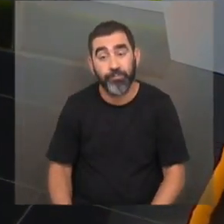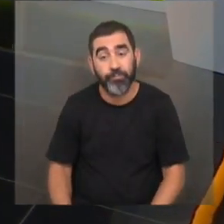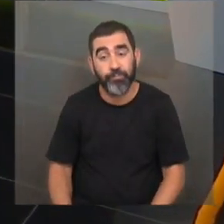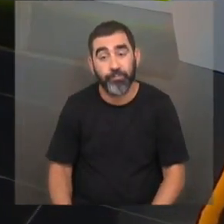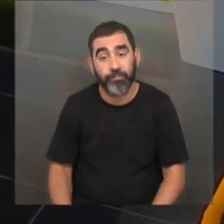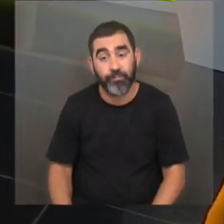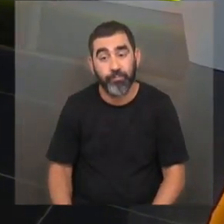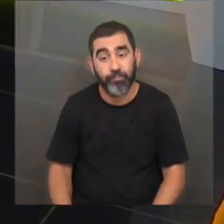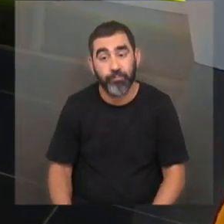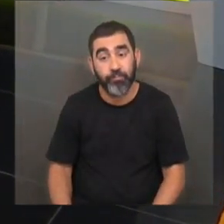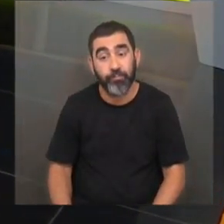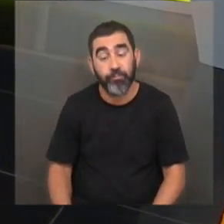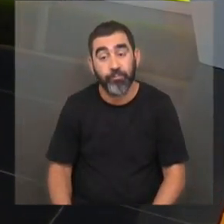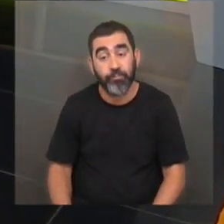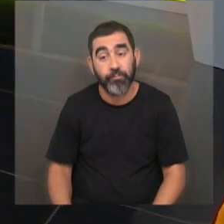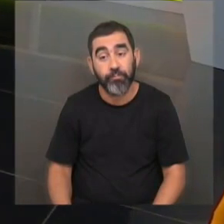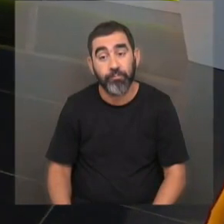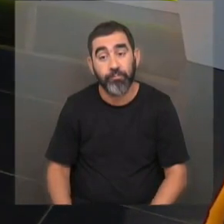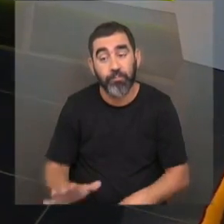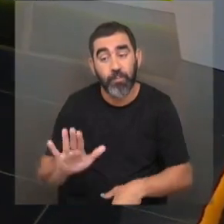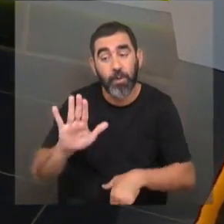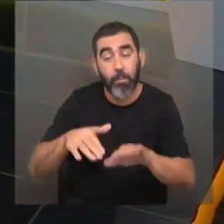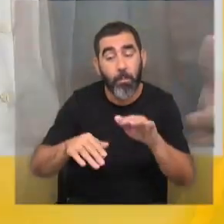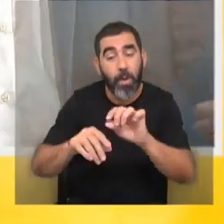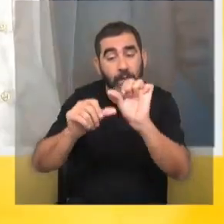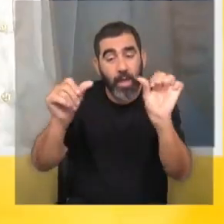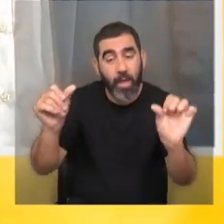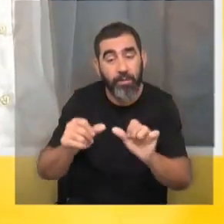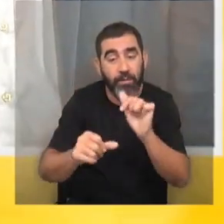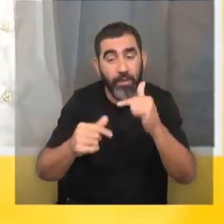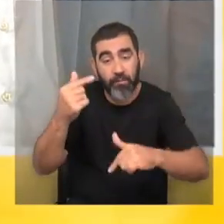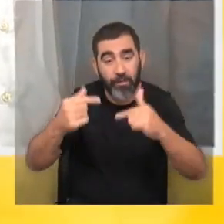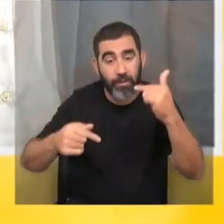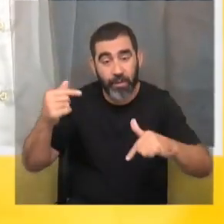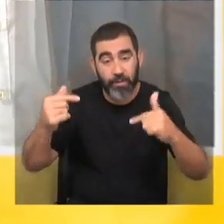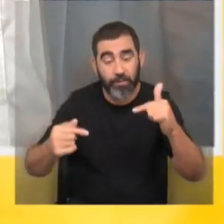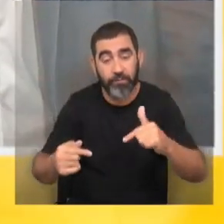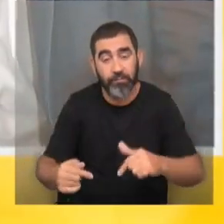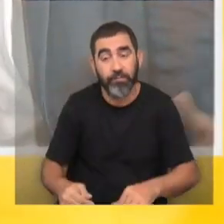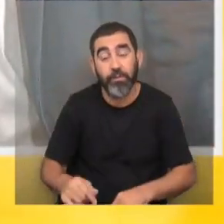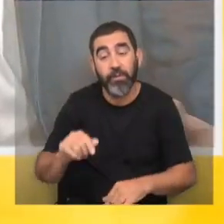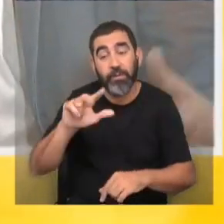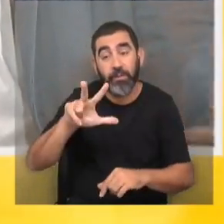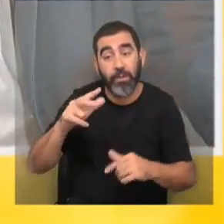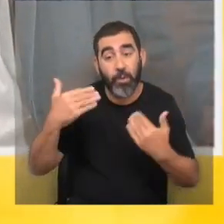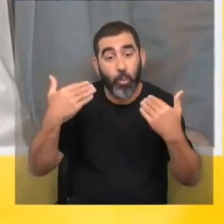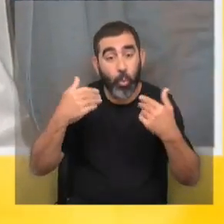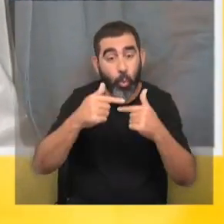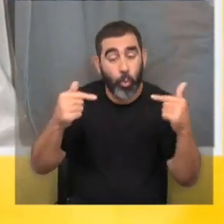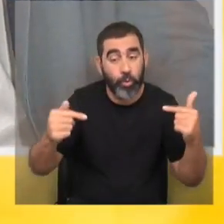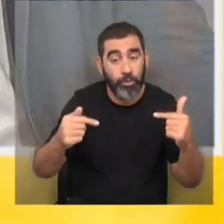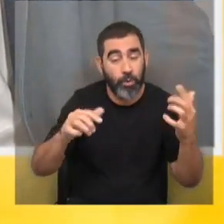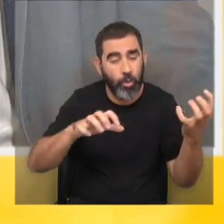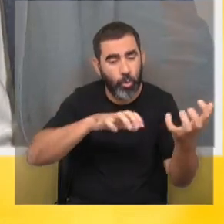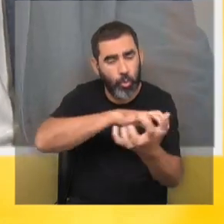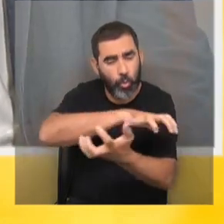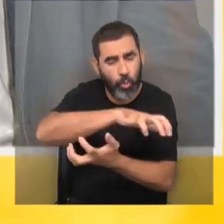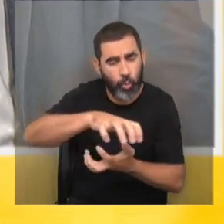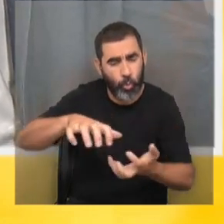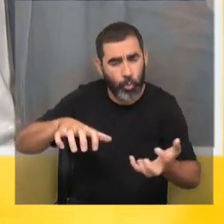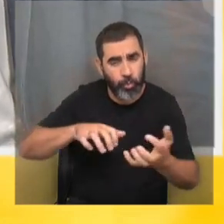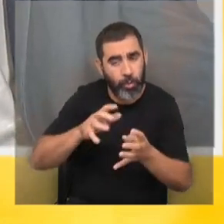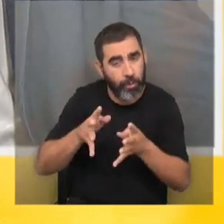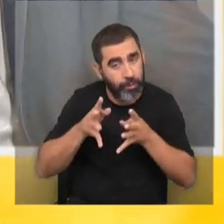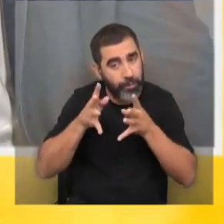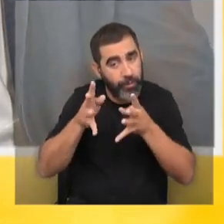tiene mucho más interés cuando hay más interacciones, más de dos. El problema de tres cuerpos empieza a tener una complejidad que es un